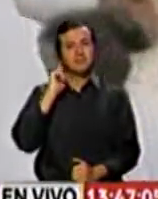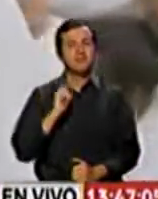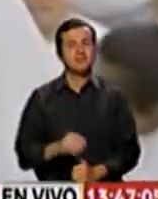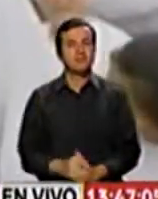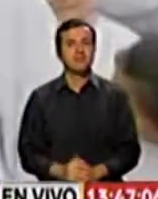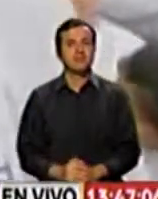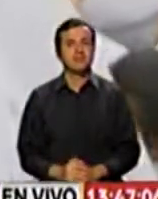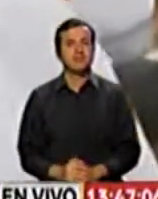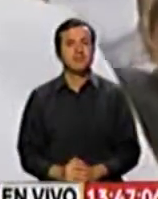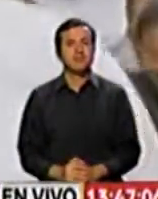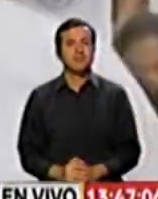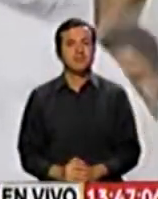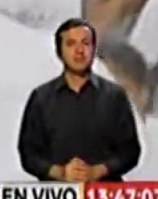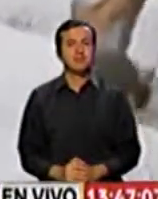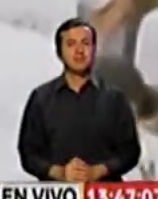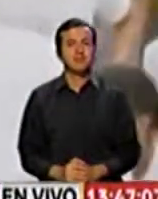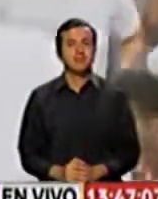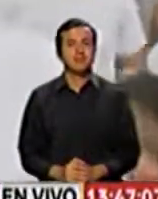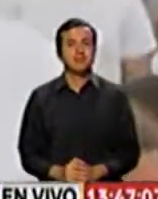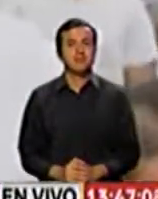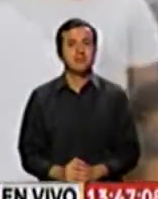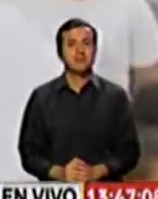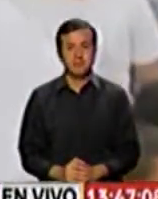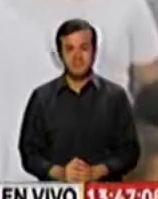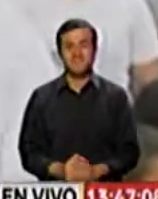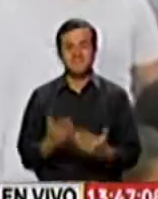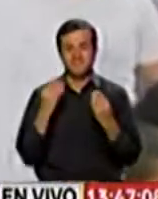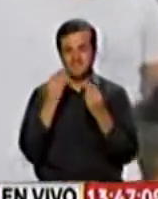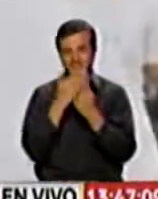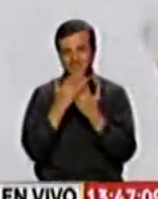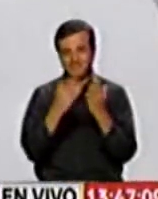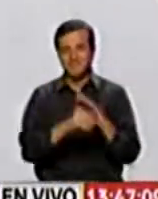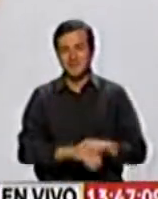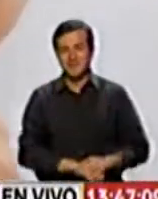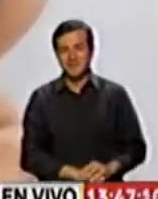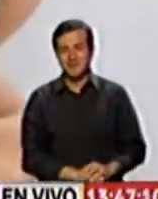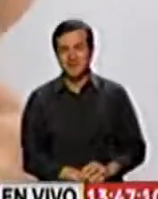En Guayaquil, Guadalupe Ayoví, Telediario.